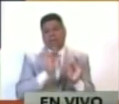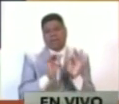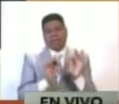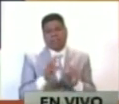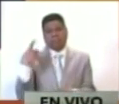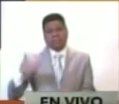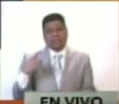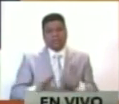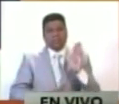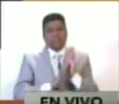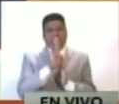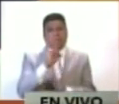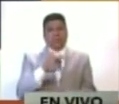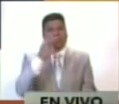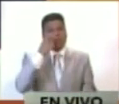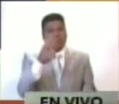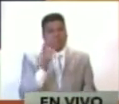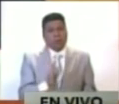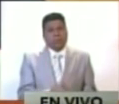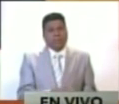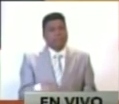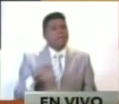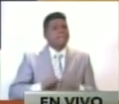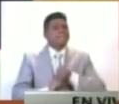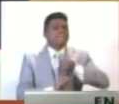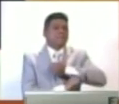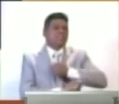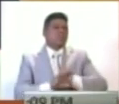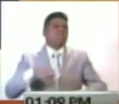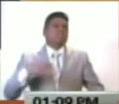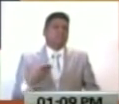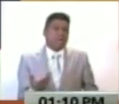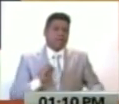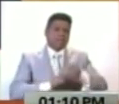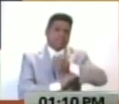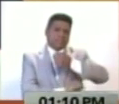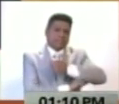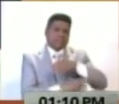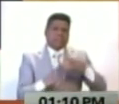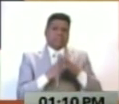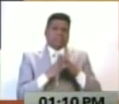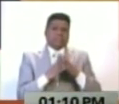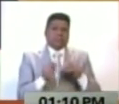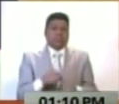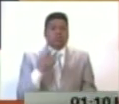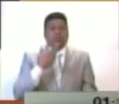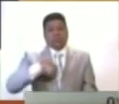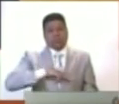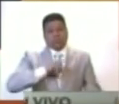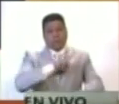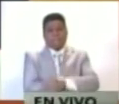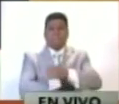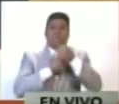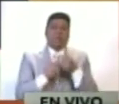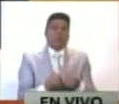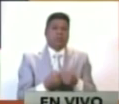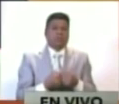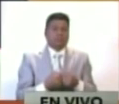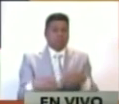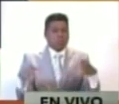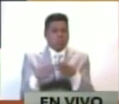nuestros pueblos. ¿Basado en qué? Basado justamente en la cooperación sur-sur. Somos un poderoso movimiento de los pueblos del